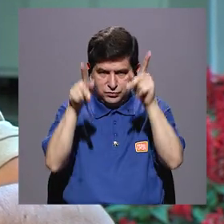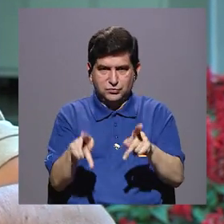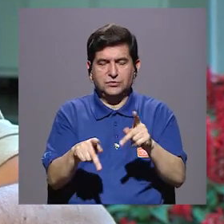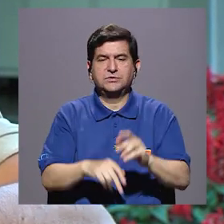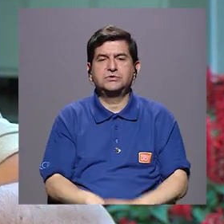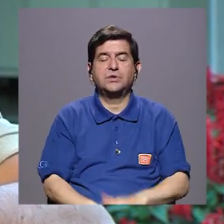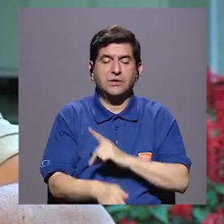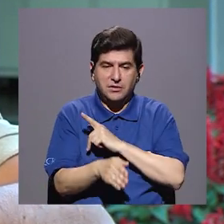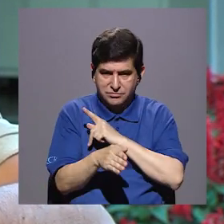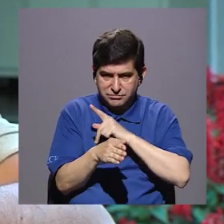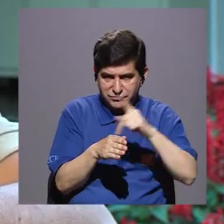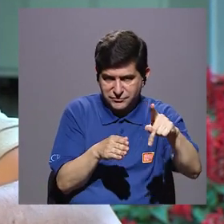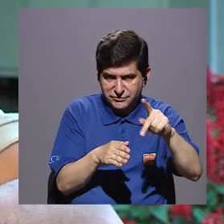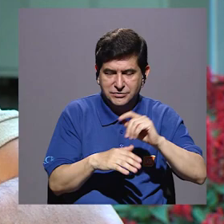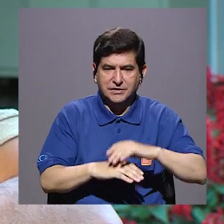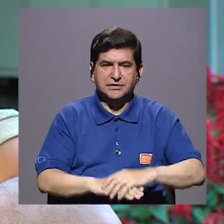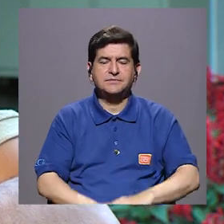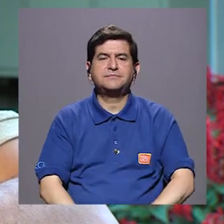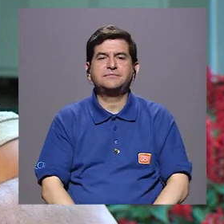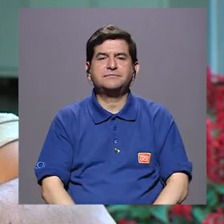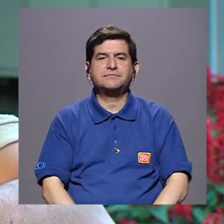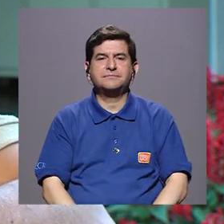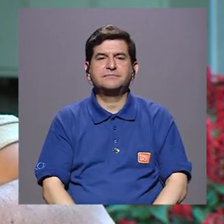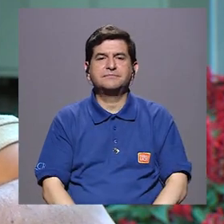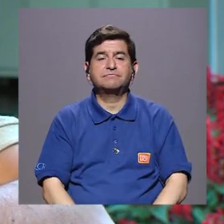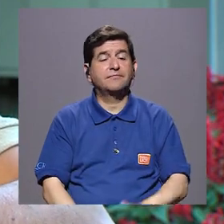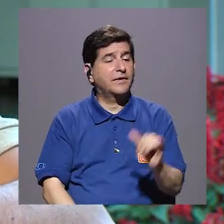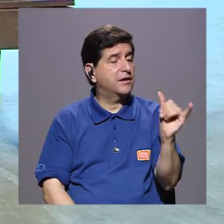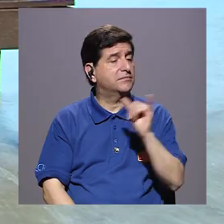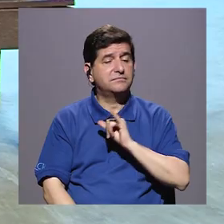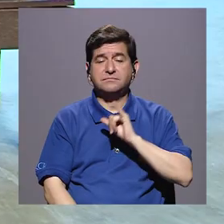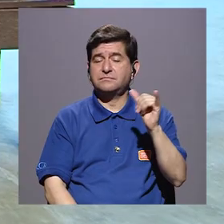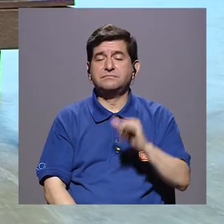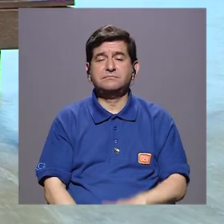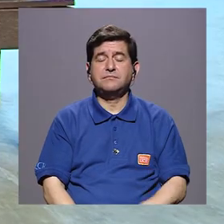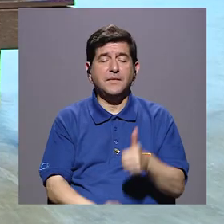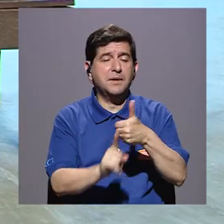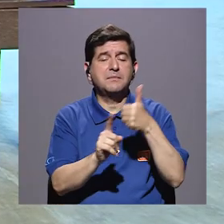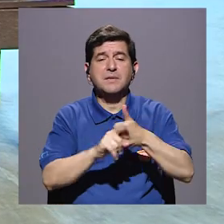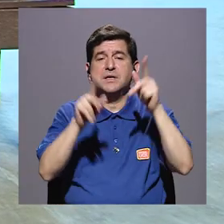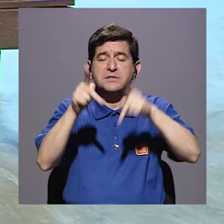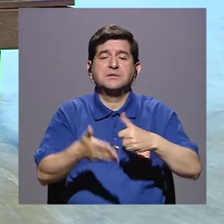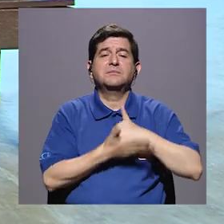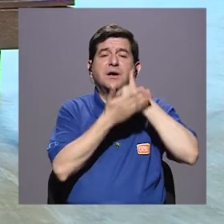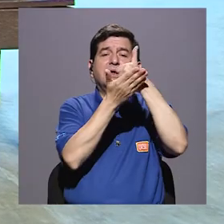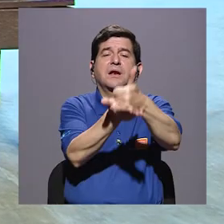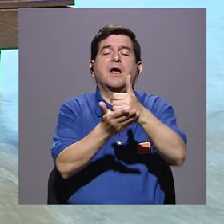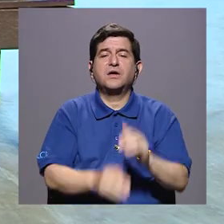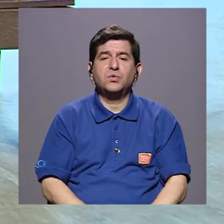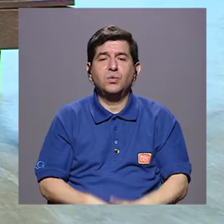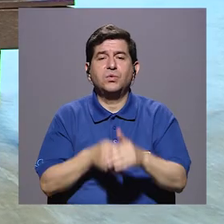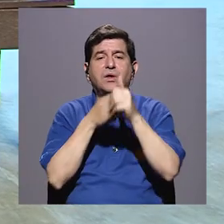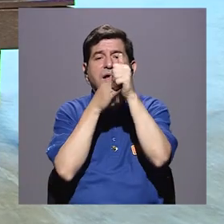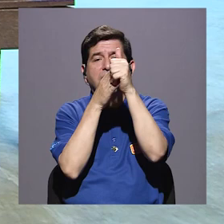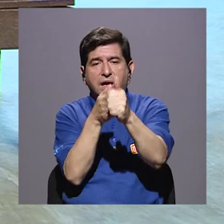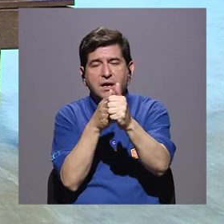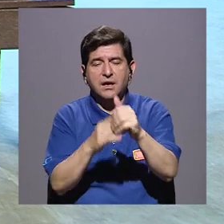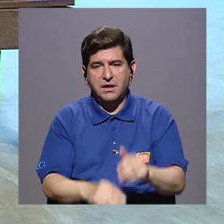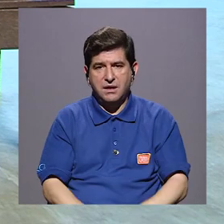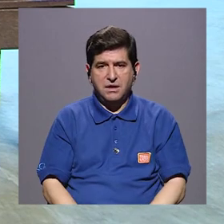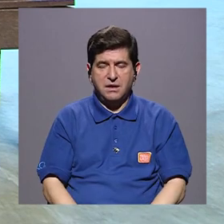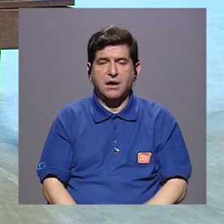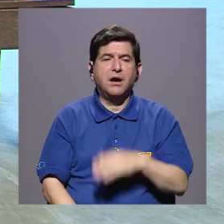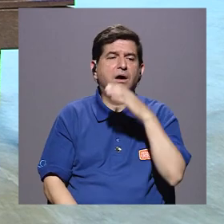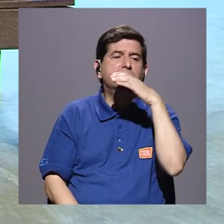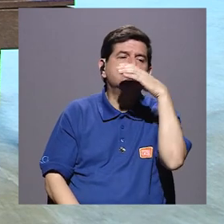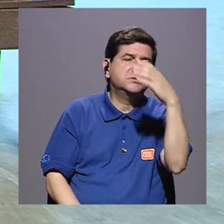persona profesional en este campo. Entonces, de igual manera, la misma persona le puede ayudar a guiarlo,